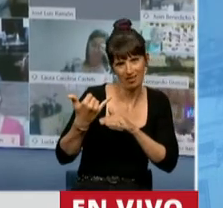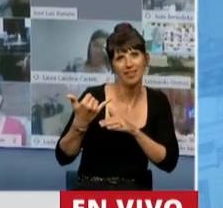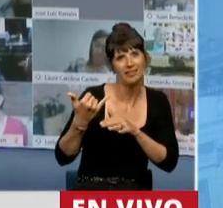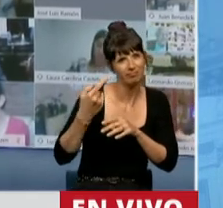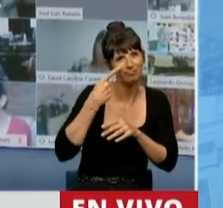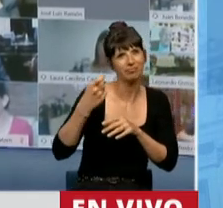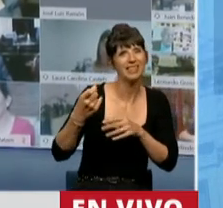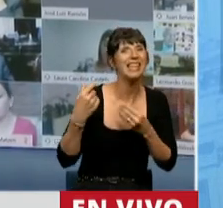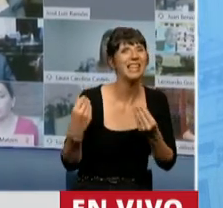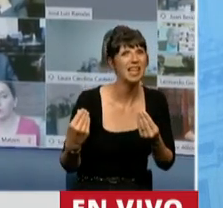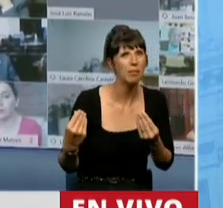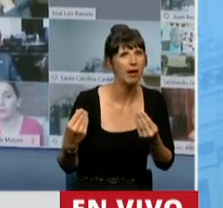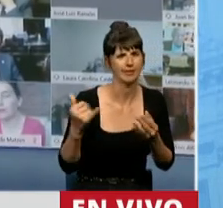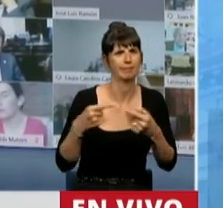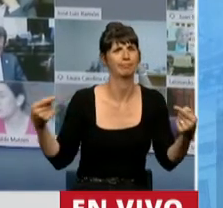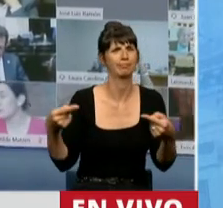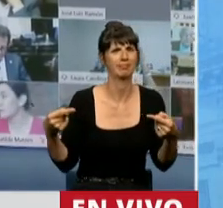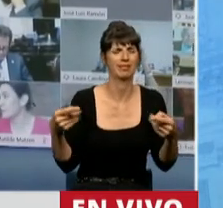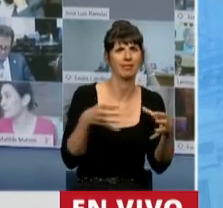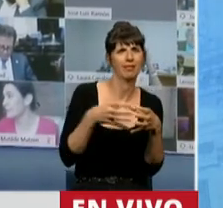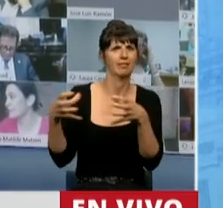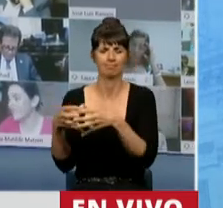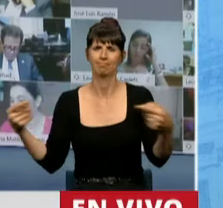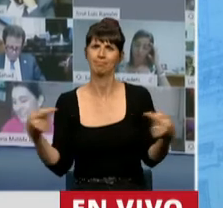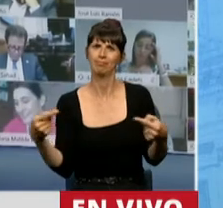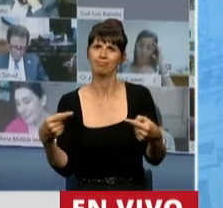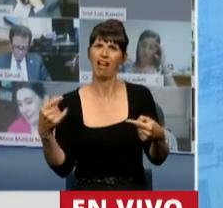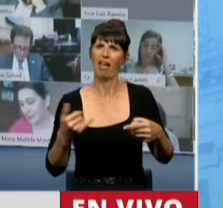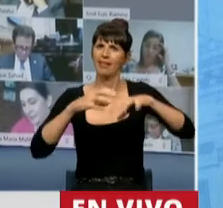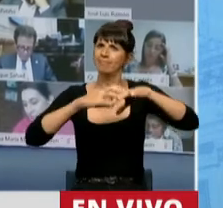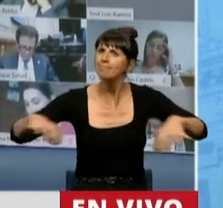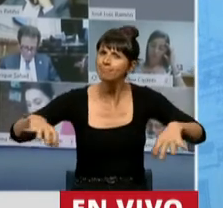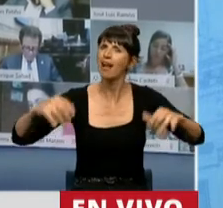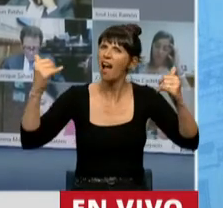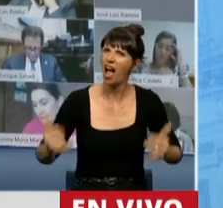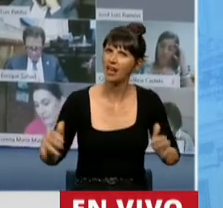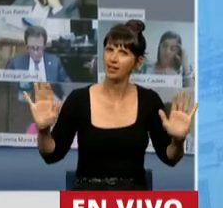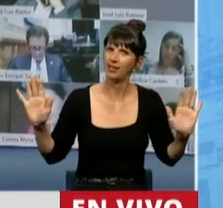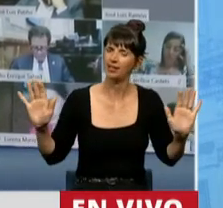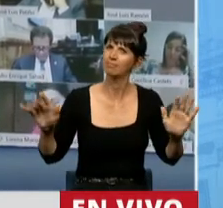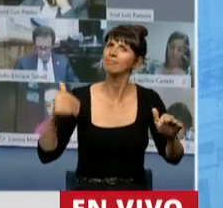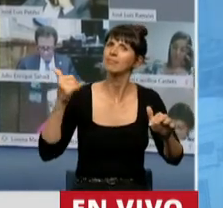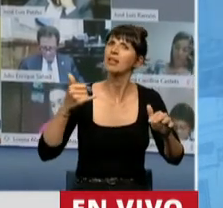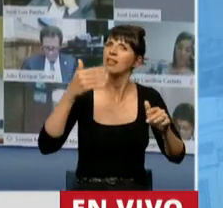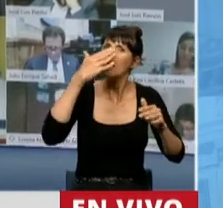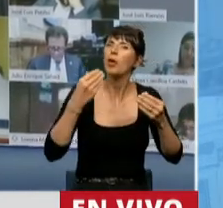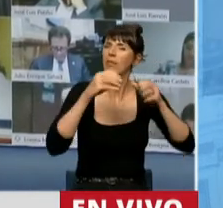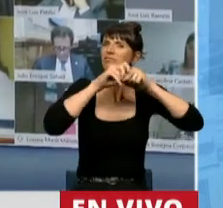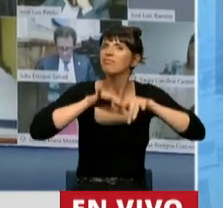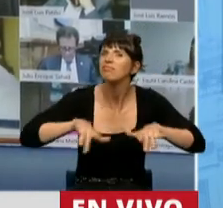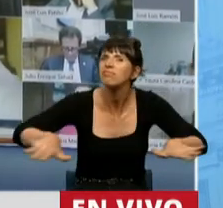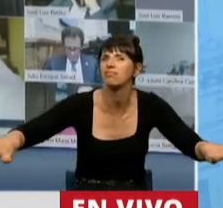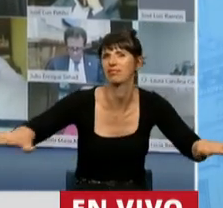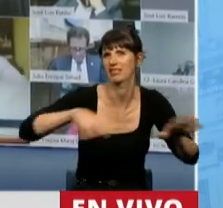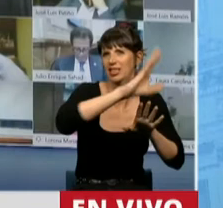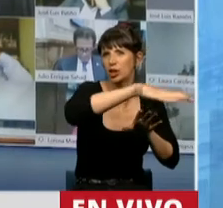apropiando la polarización de esa agenda política. Entonces se trasunta en esta discusión si